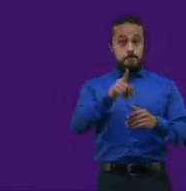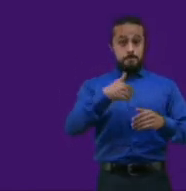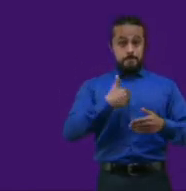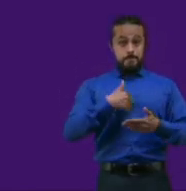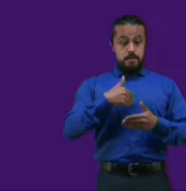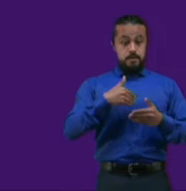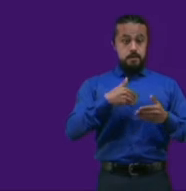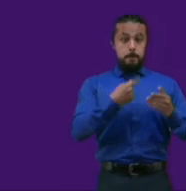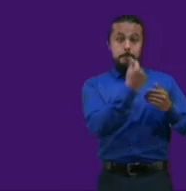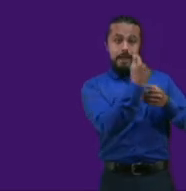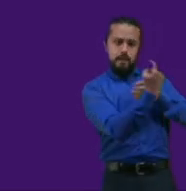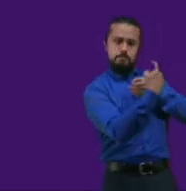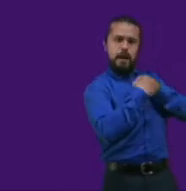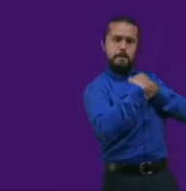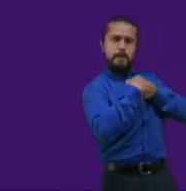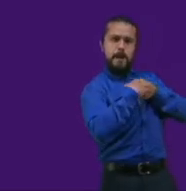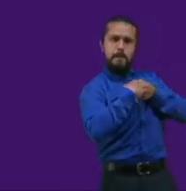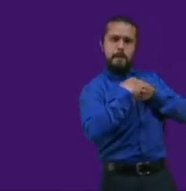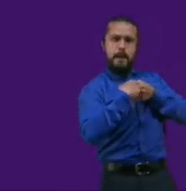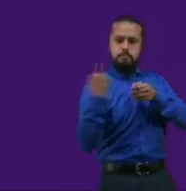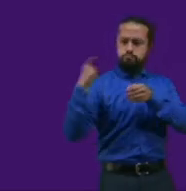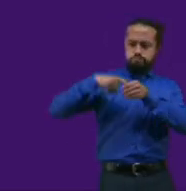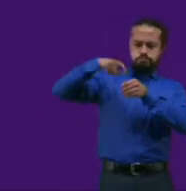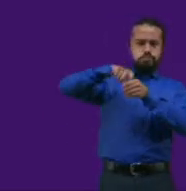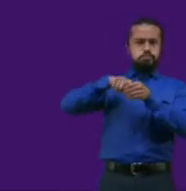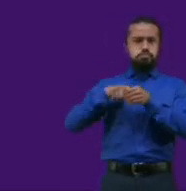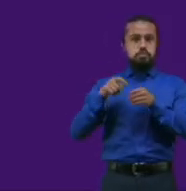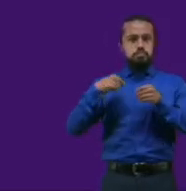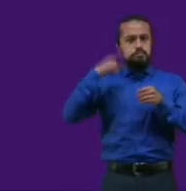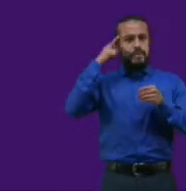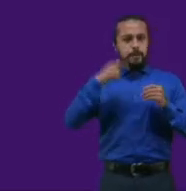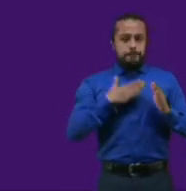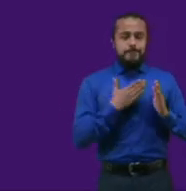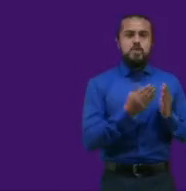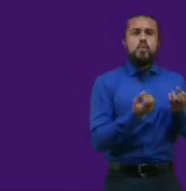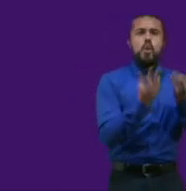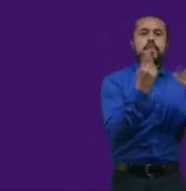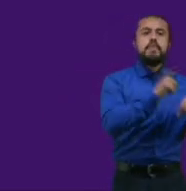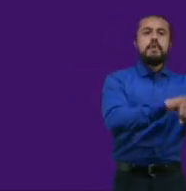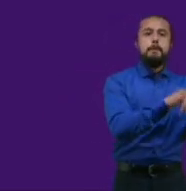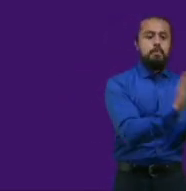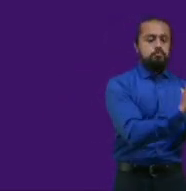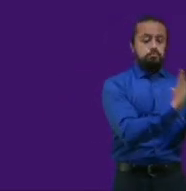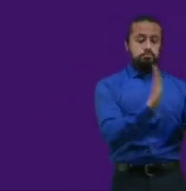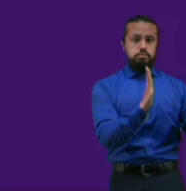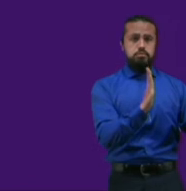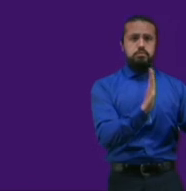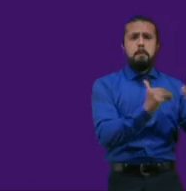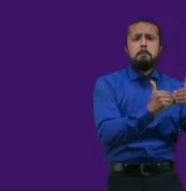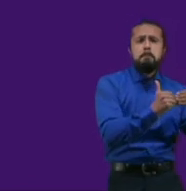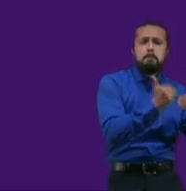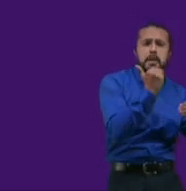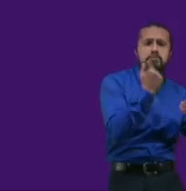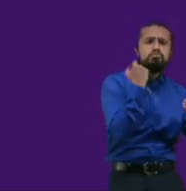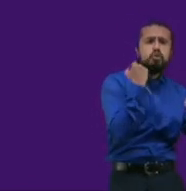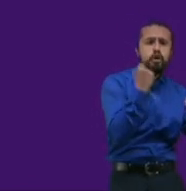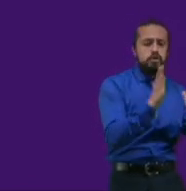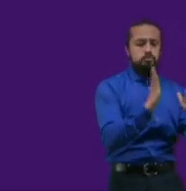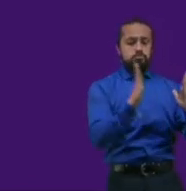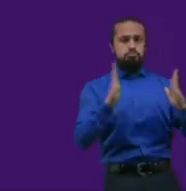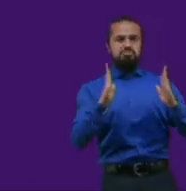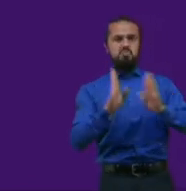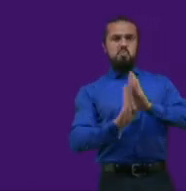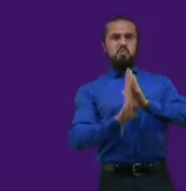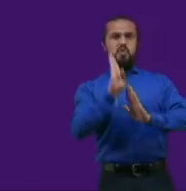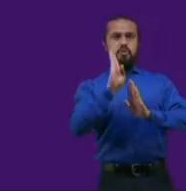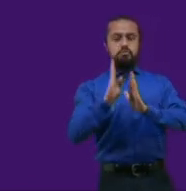sí, pues, la etapa en la que está la compañía y que entiende cuál debe ser su momento de salida y que no va a ser un fondo que entre, pues, digamos, que a